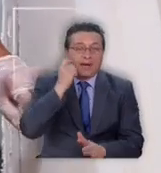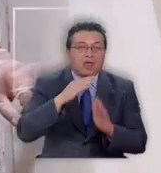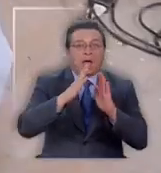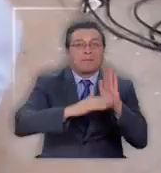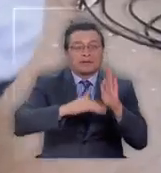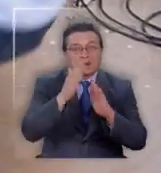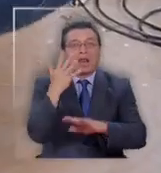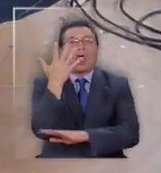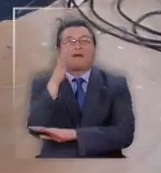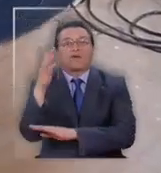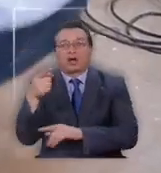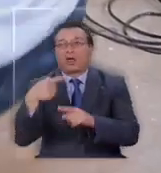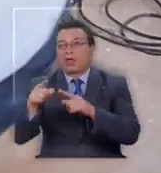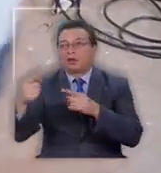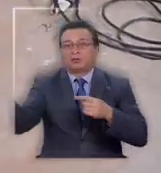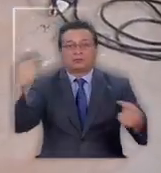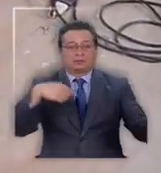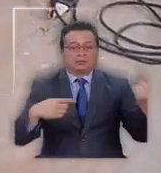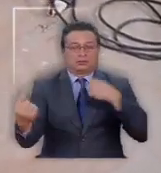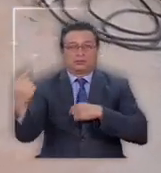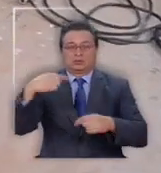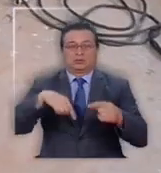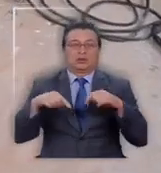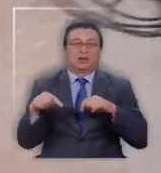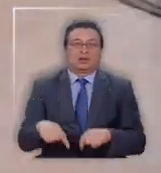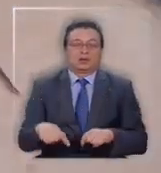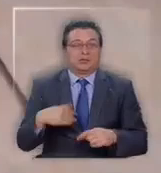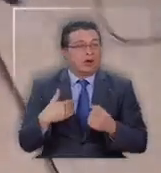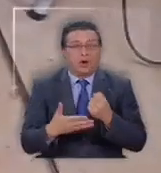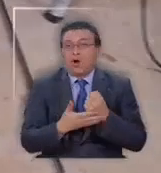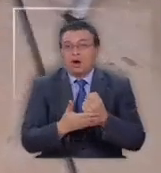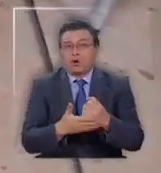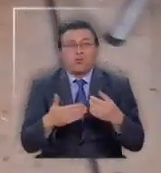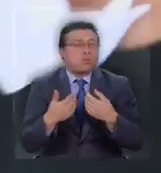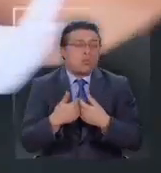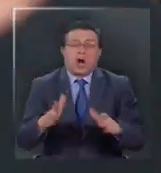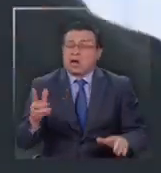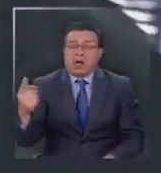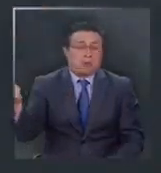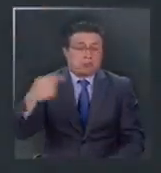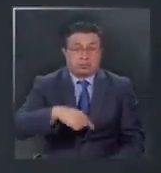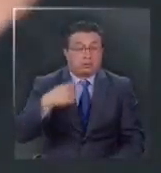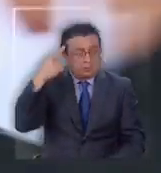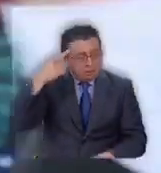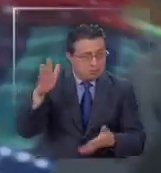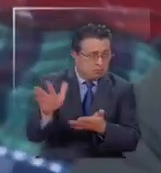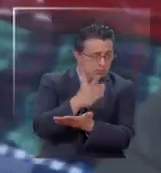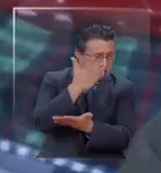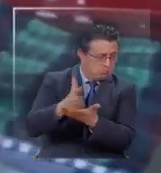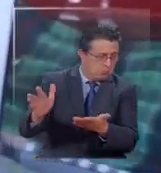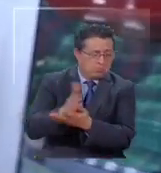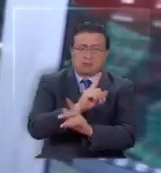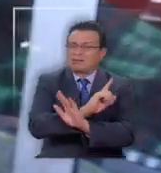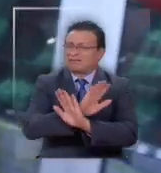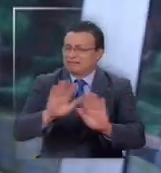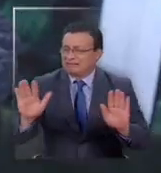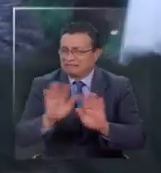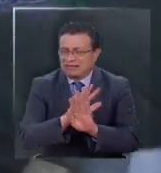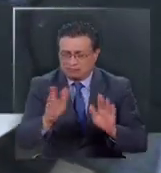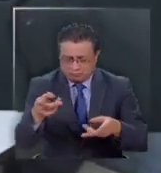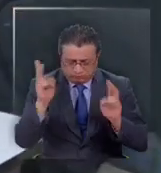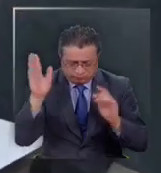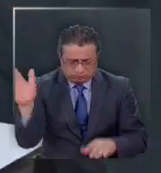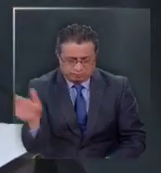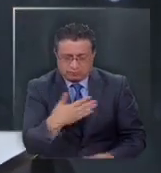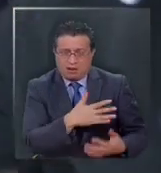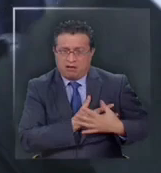Bosque, diferentes comunas acá nosotros tenemos. Ayudamos a todo aquel que lo necesite, pues la verdad es que nosotros no hacemos distinción de nadie. La idea es poder ayudar